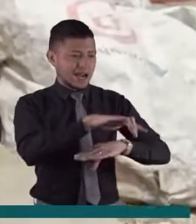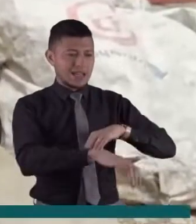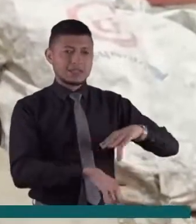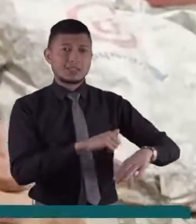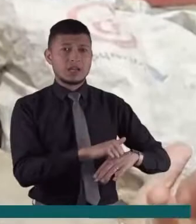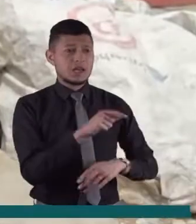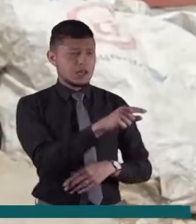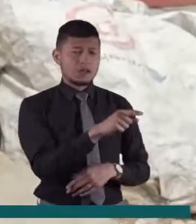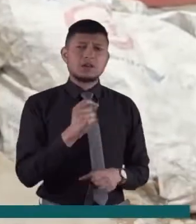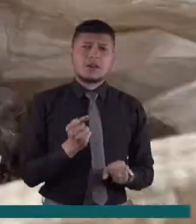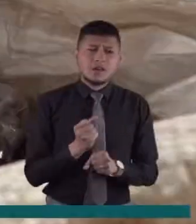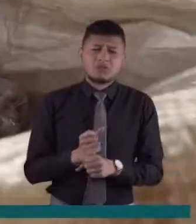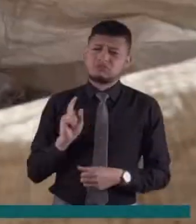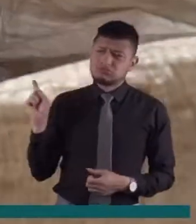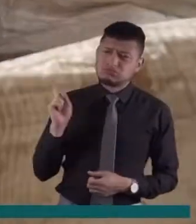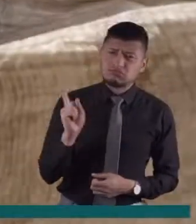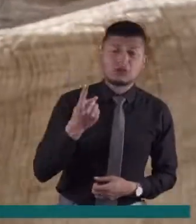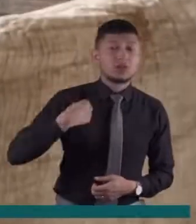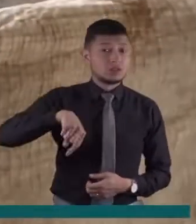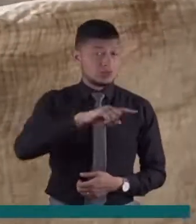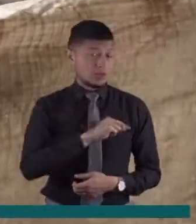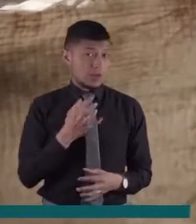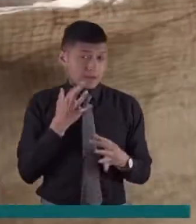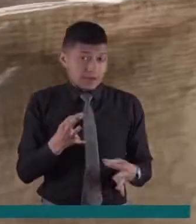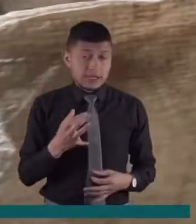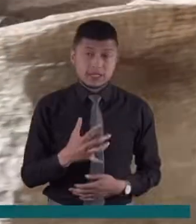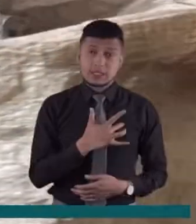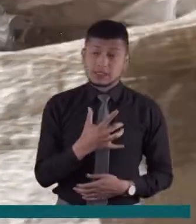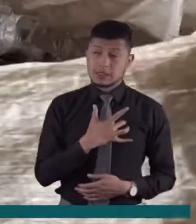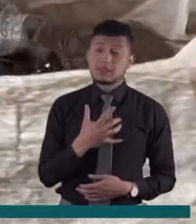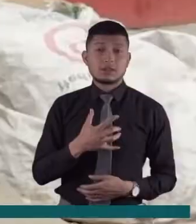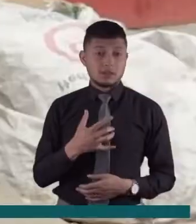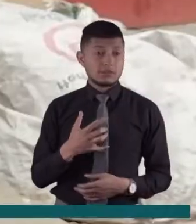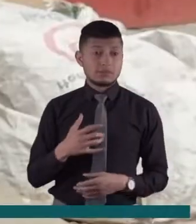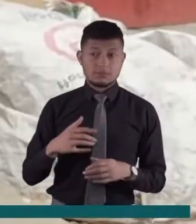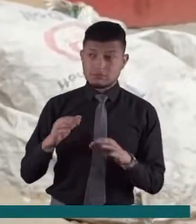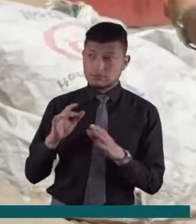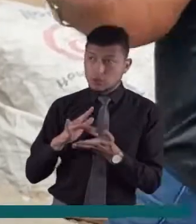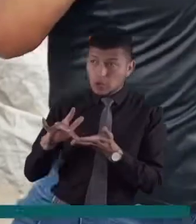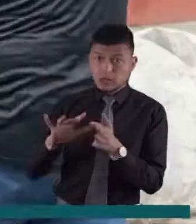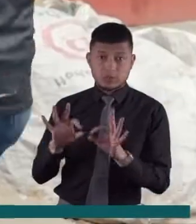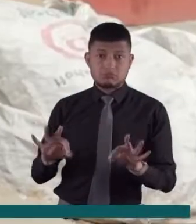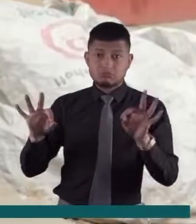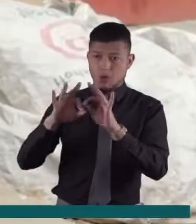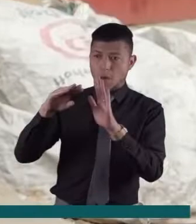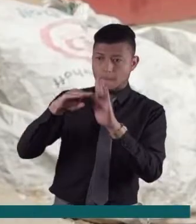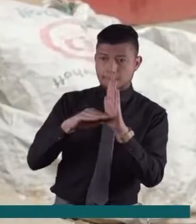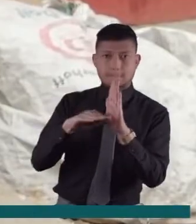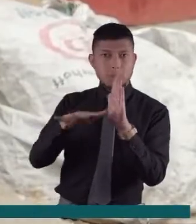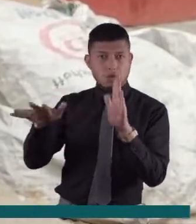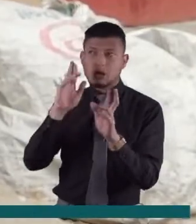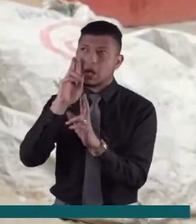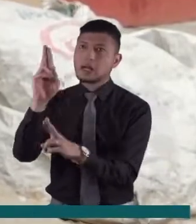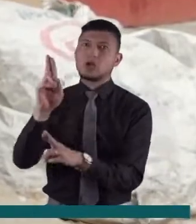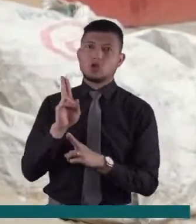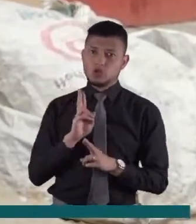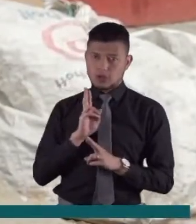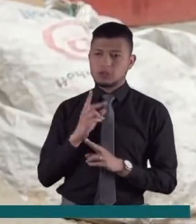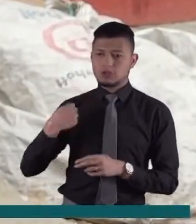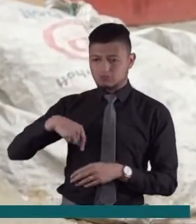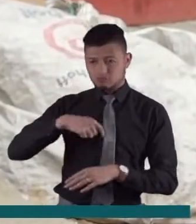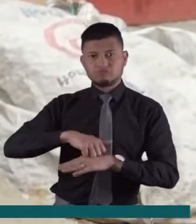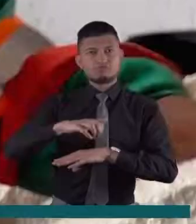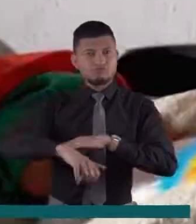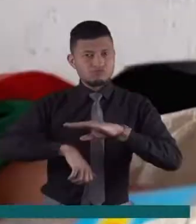de muchísimos años atrás. Para nosotros es muy gratificante lo de la política pública, el reconocimiento que nos están dando a nosotros